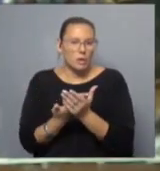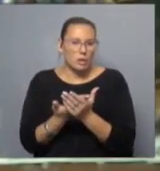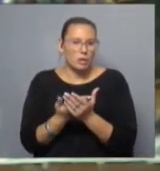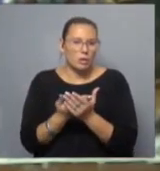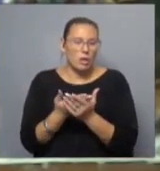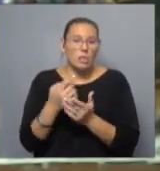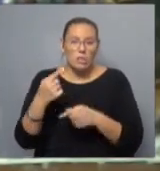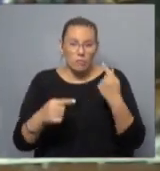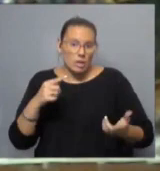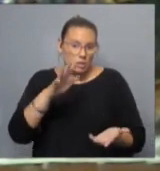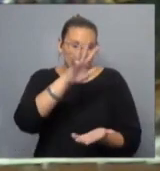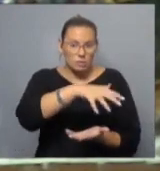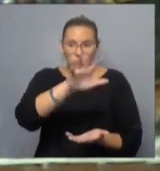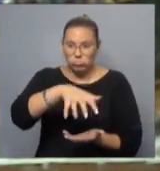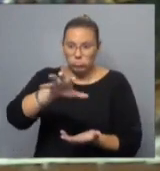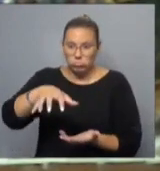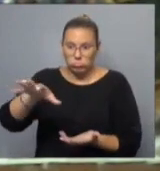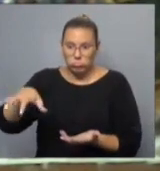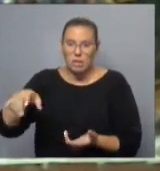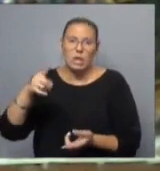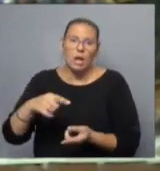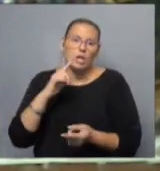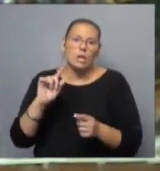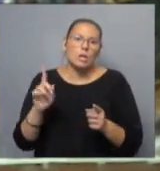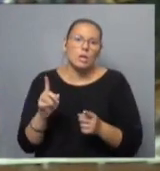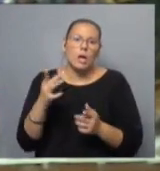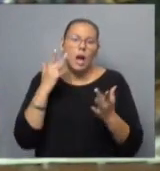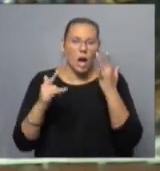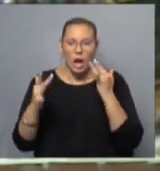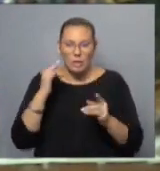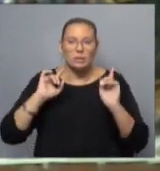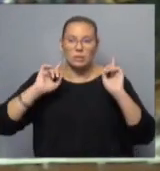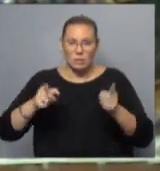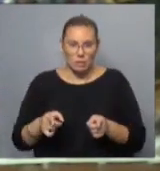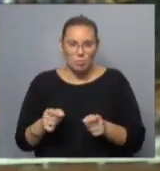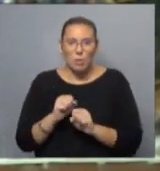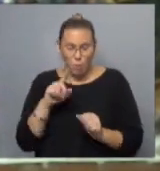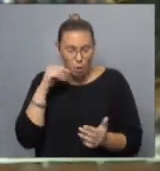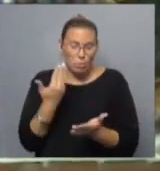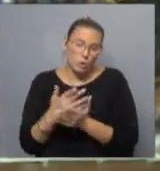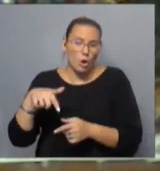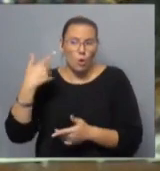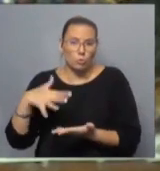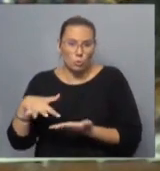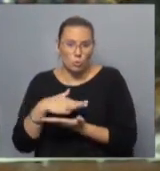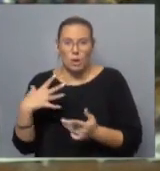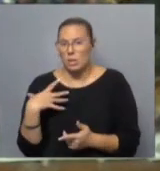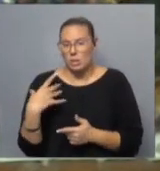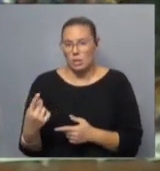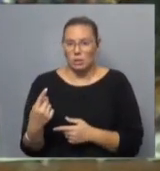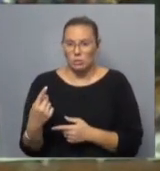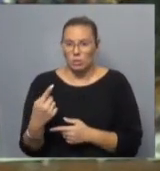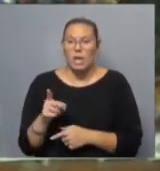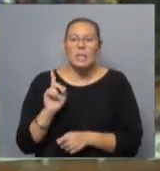proponer, y bueno, de ahí va decantando, pasa por arte, que arte también es la que también puede proponer, y el director es el que da el